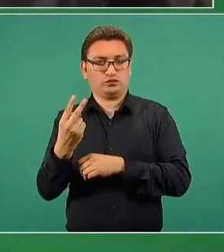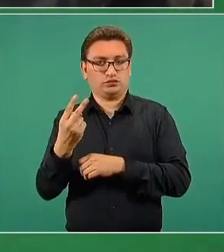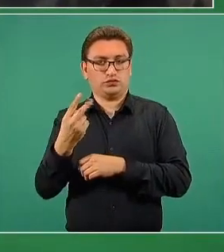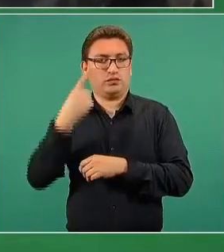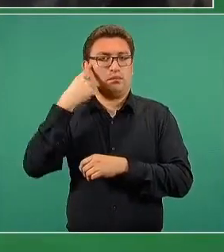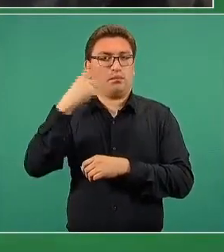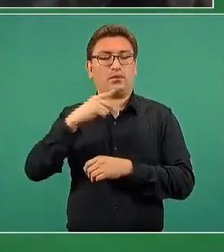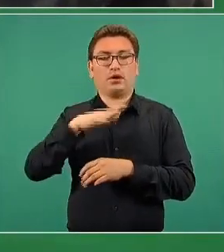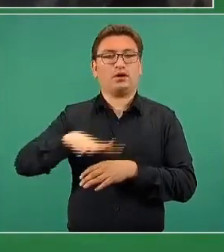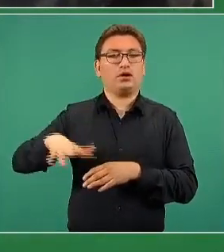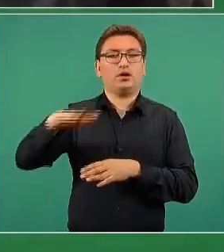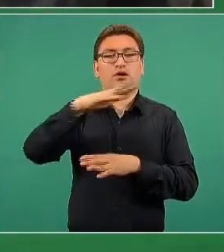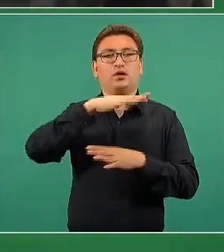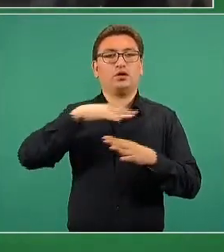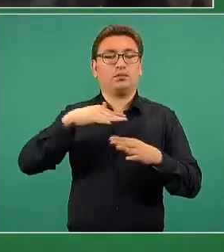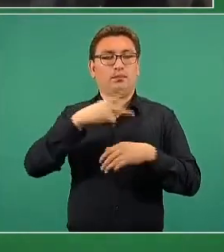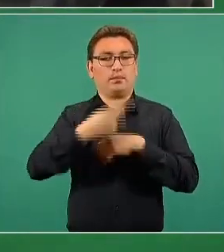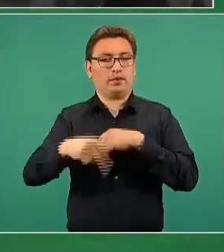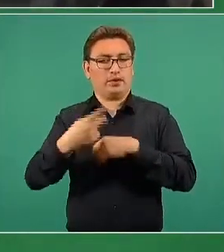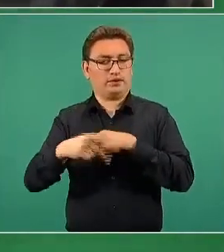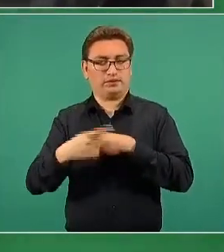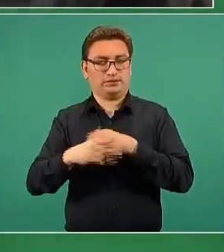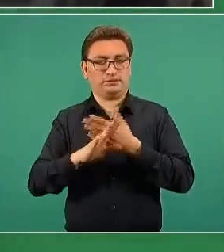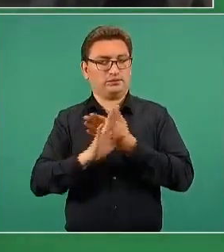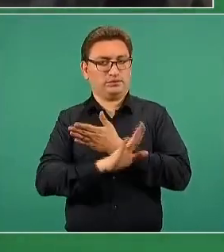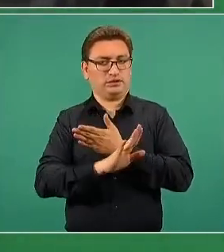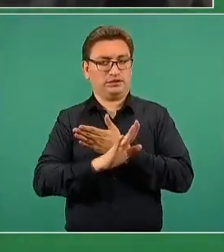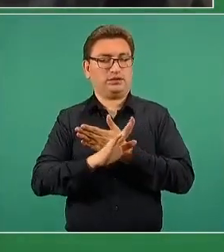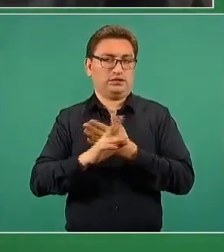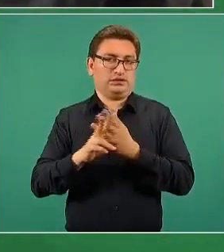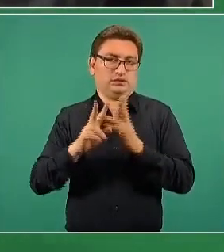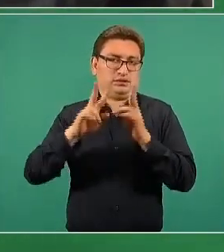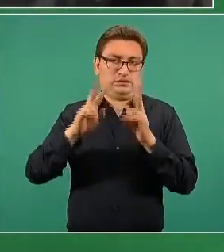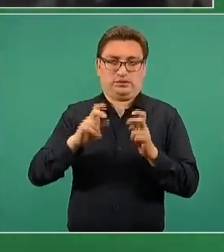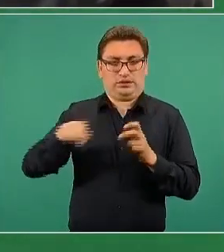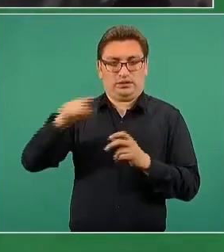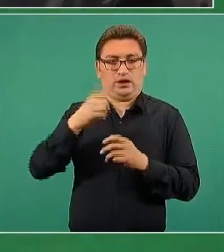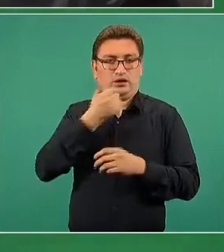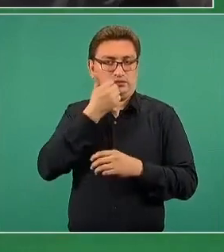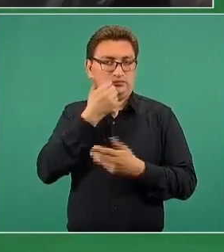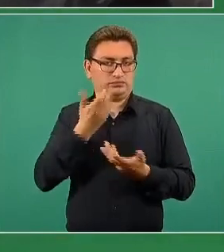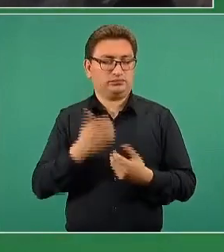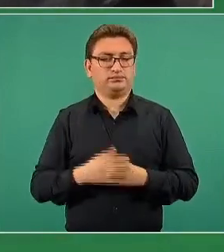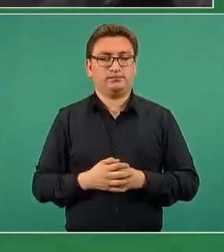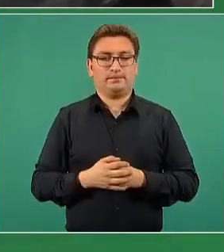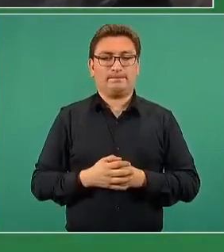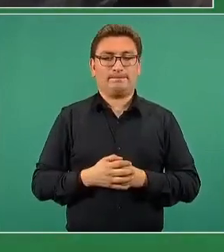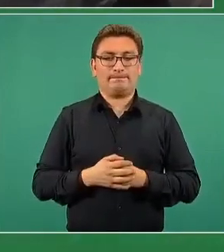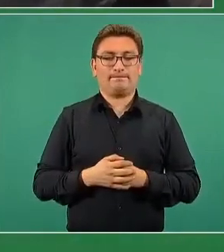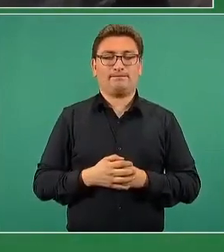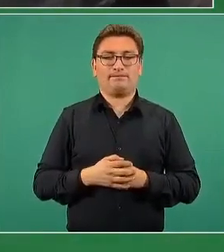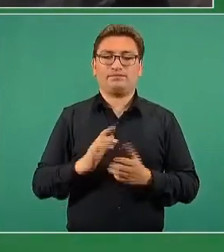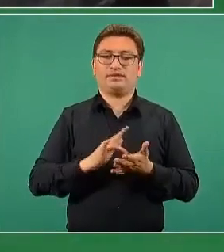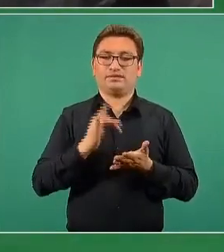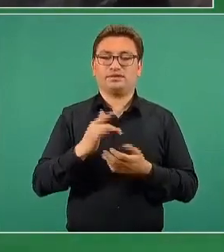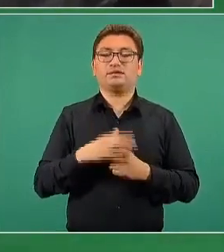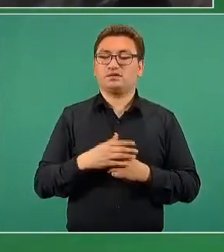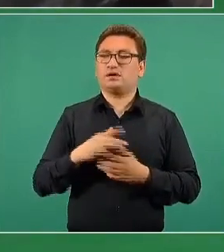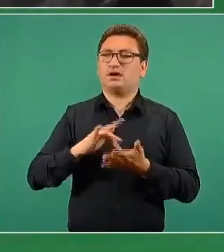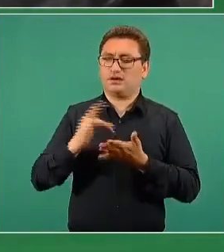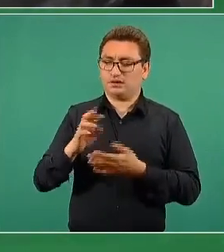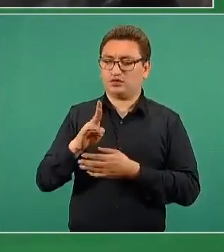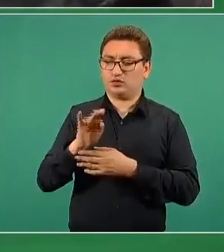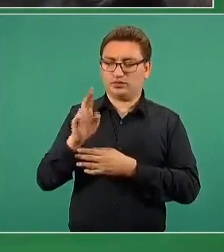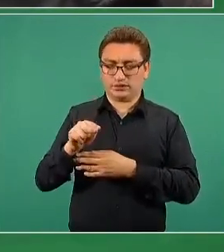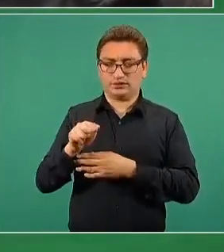que no hubiera tanto riesgo entre los alumnos. Gracias. Muchísimas gracias,